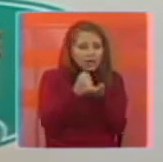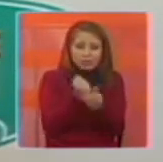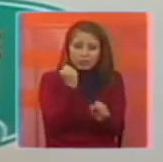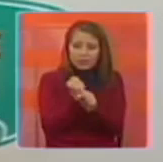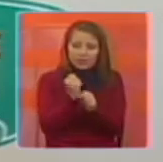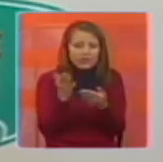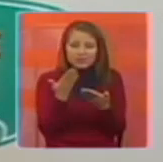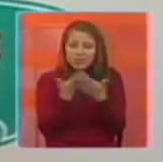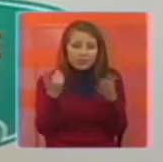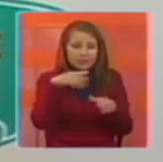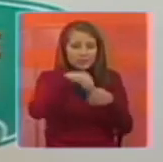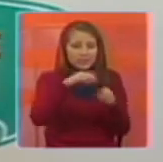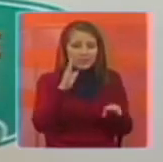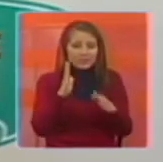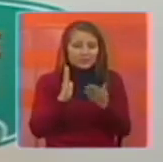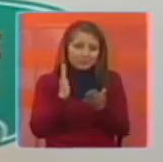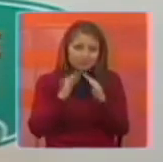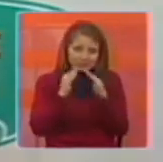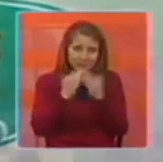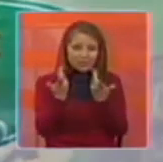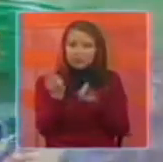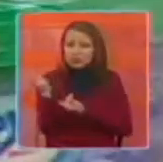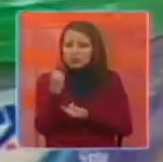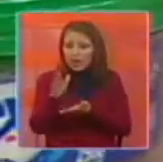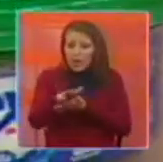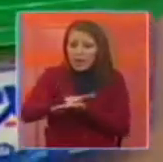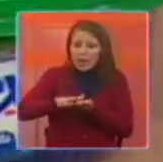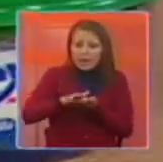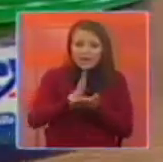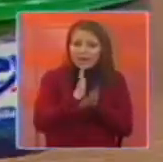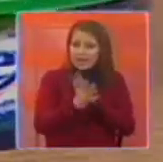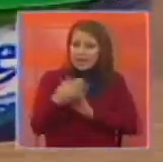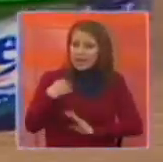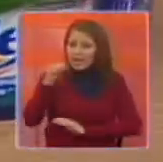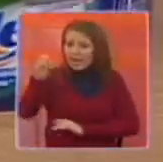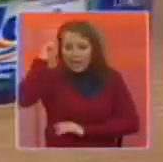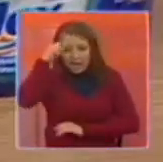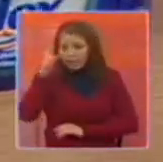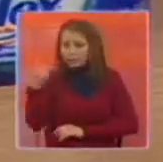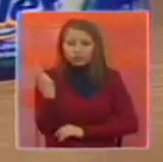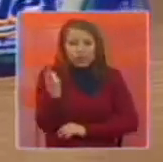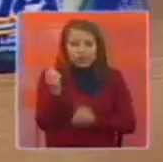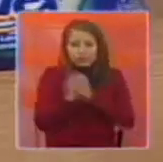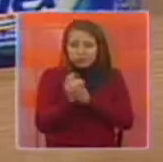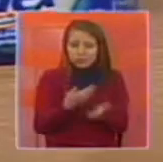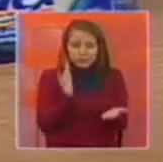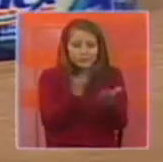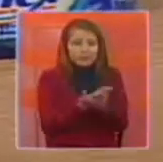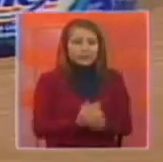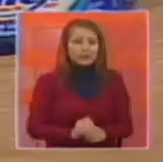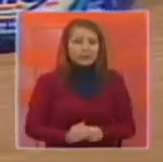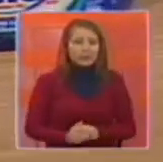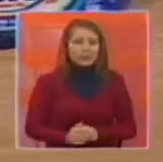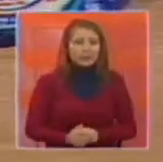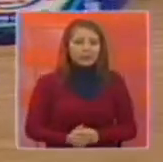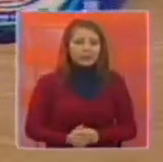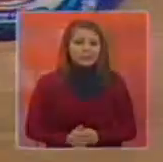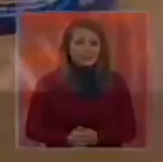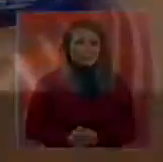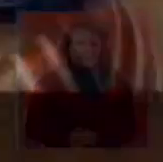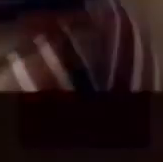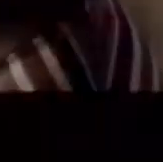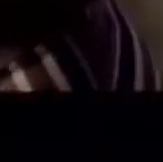casa. Solitos lavan los platos. No necesita que nadie les recuerde. Brillex, crema